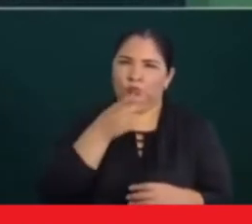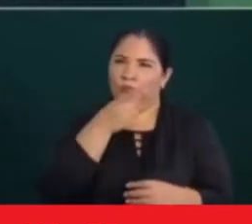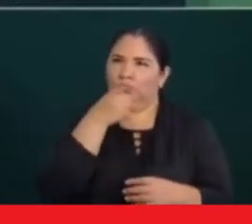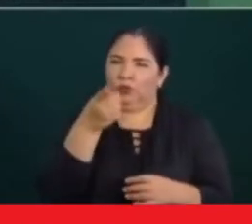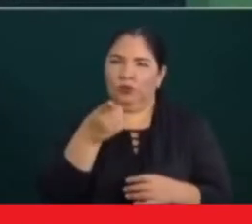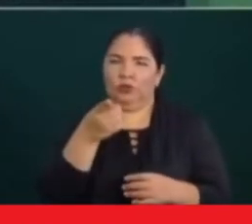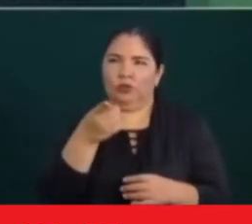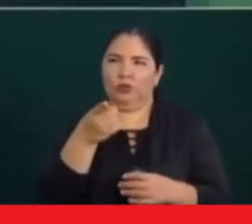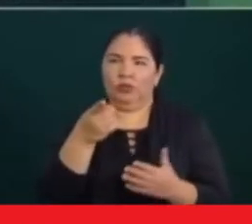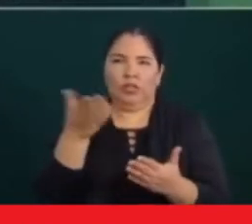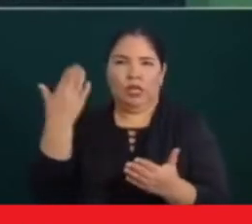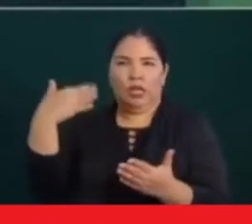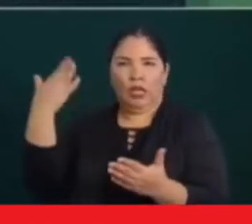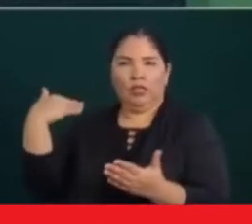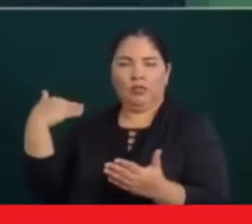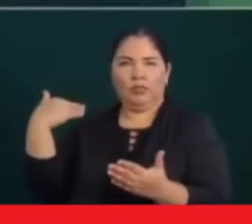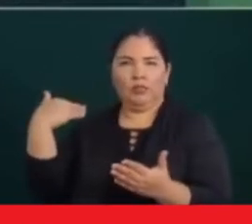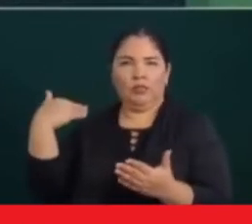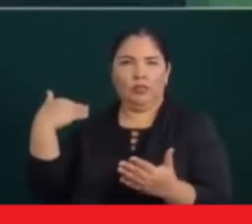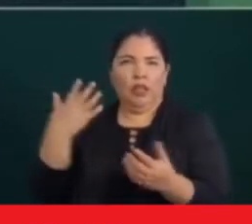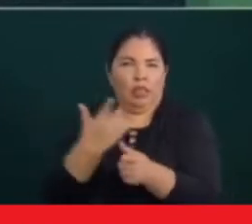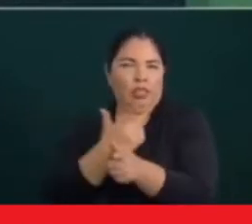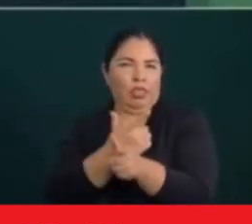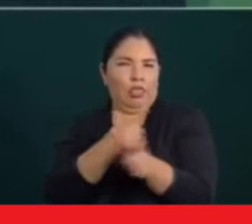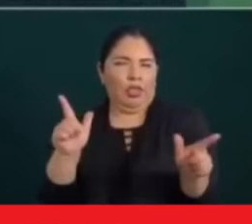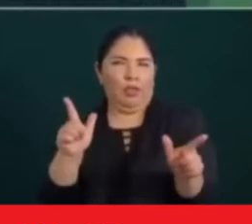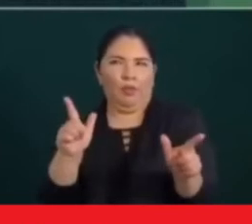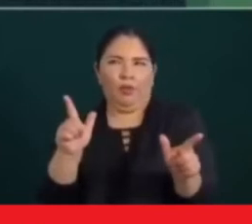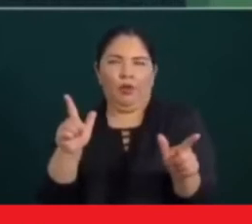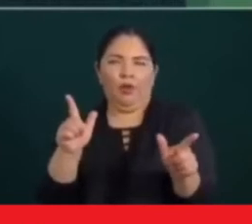orden de dejar en libertad